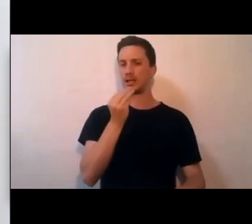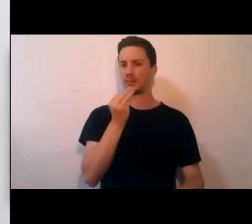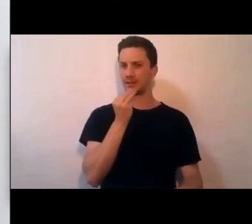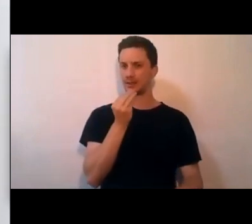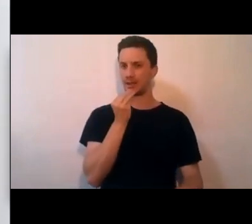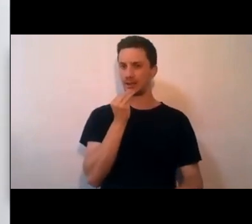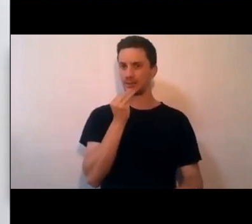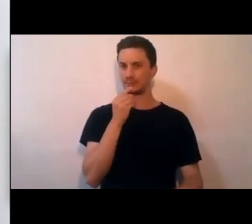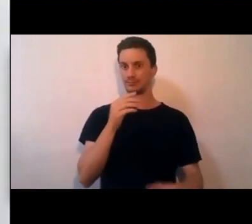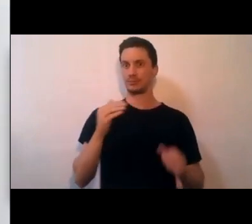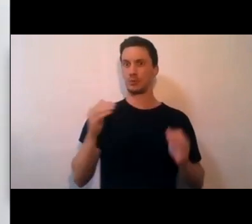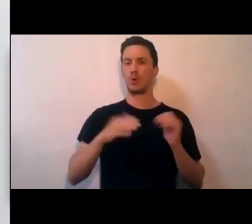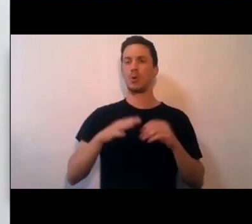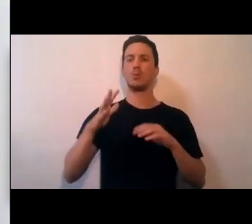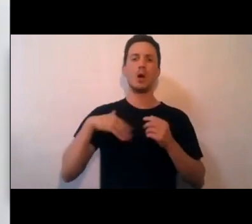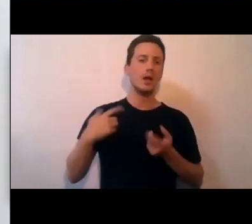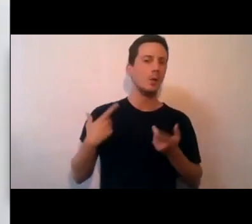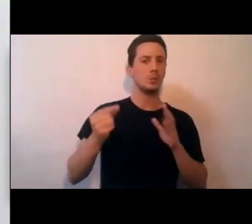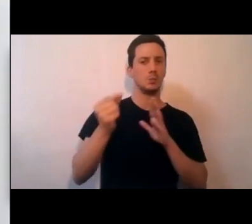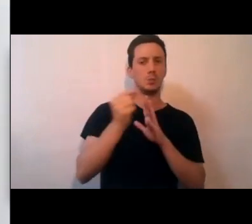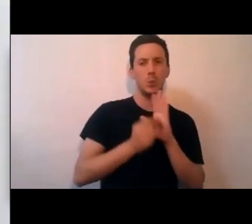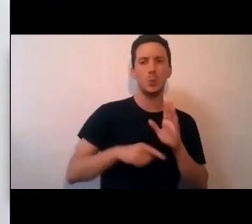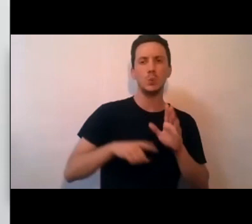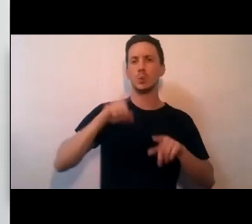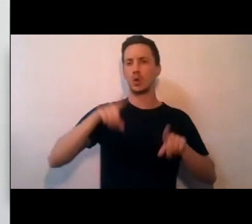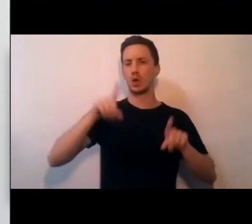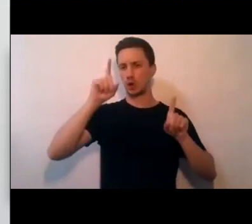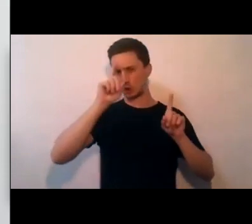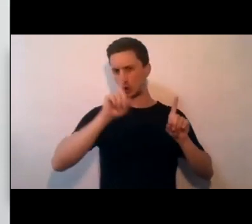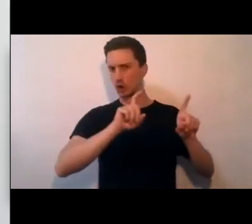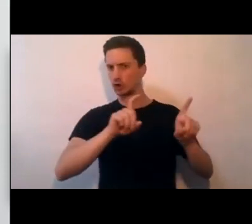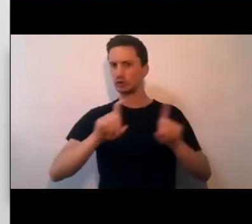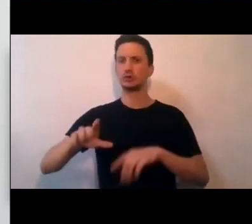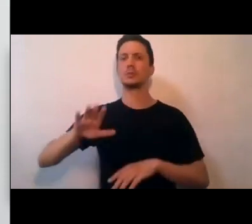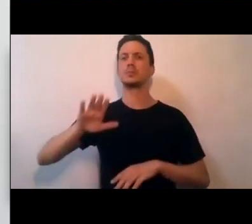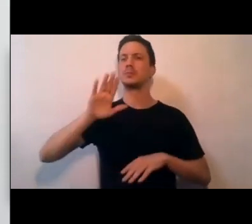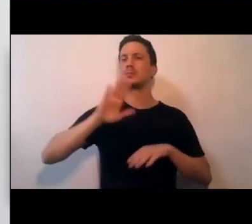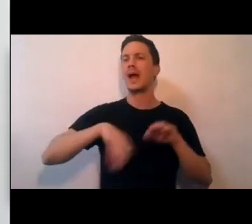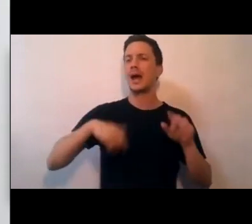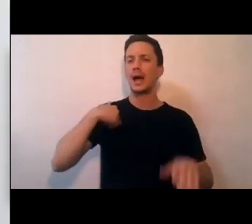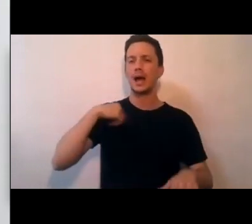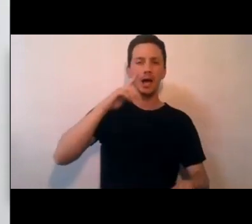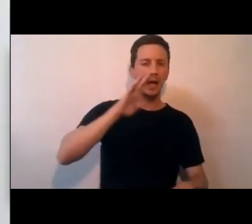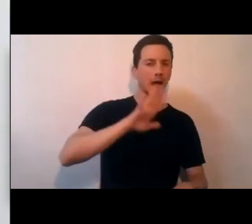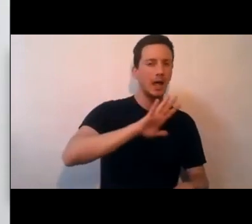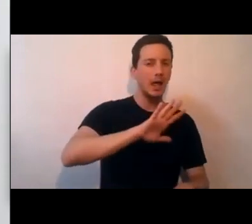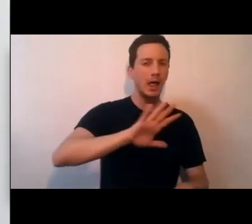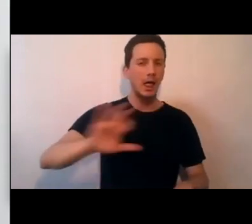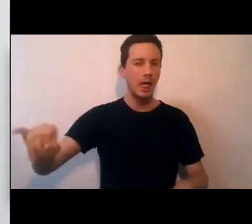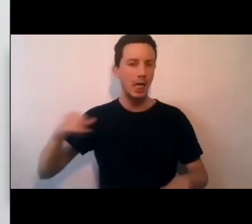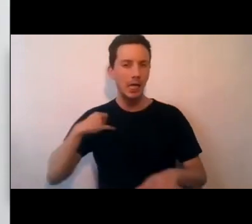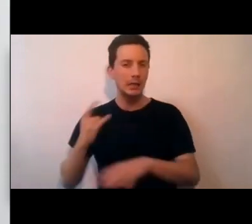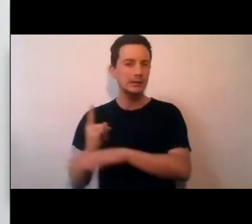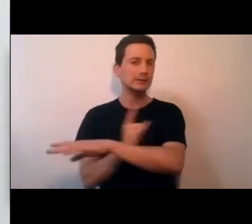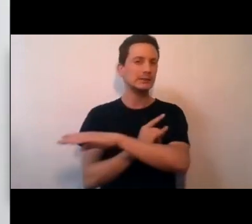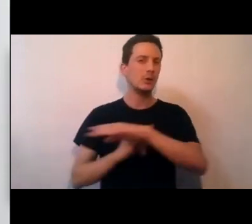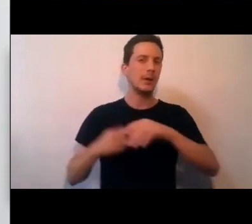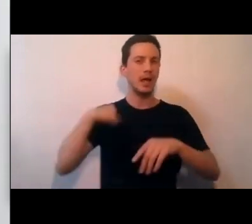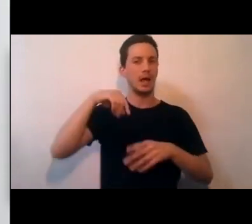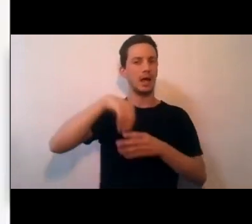también aportar las claves y los consejos para poder identificar pues, algunos síntomas en nuestros hijos